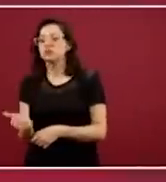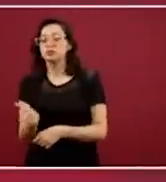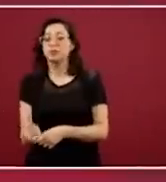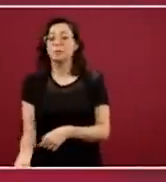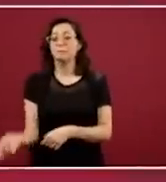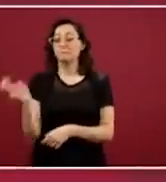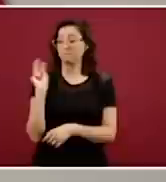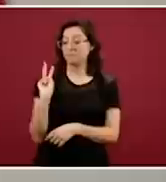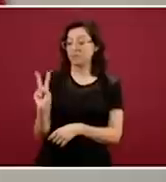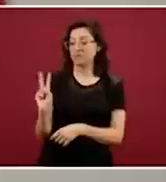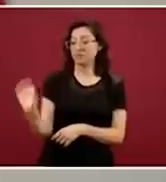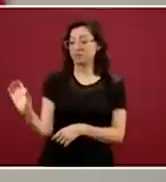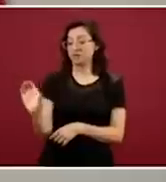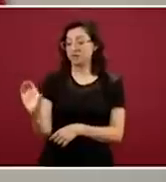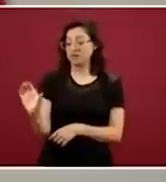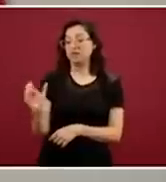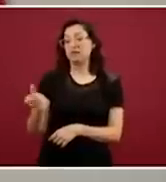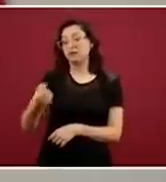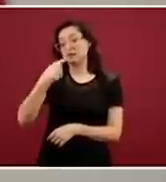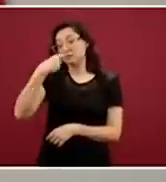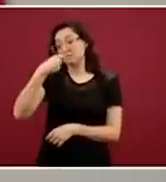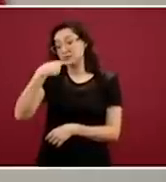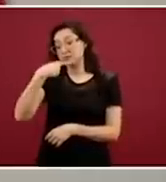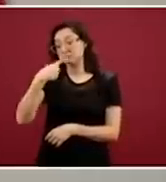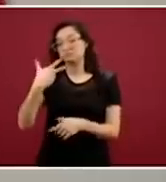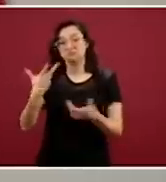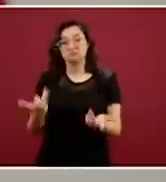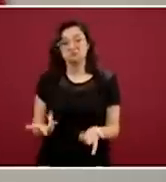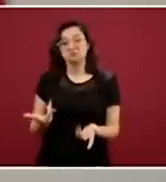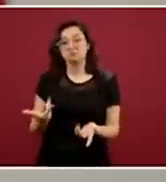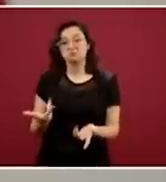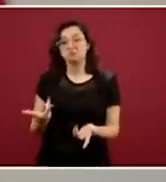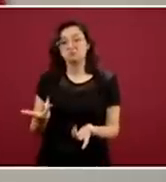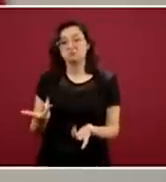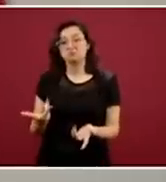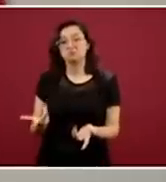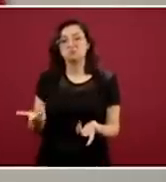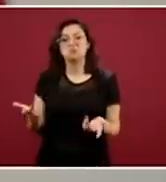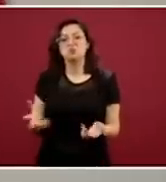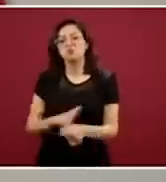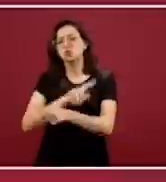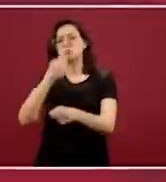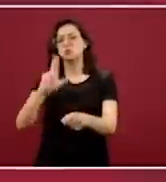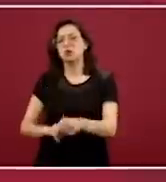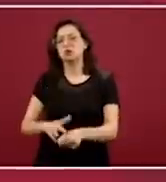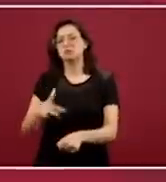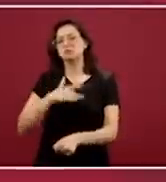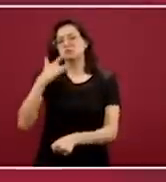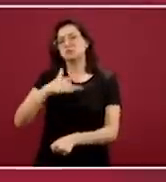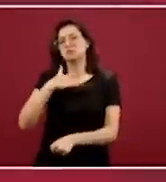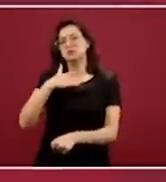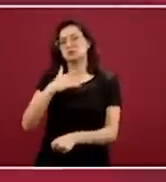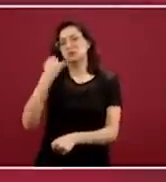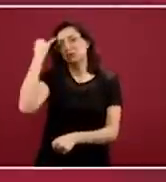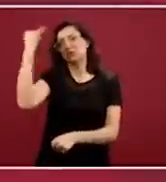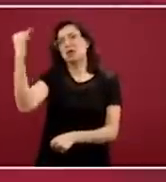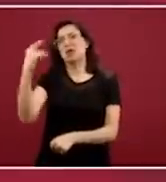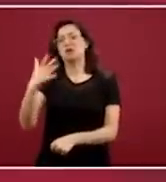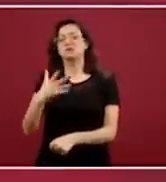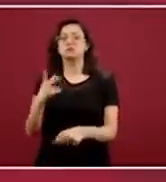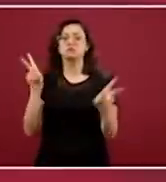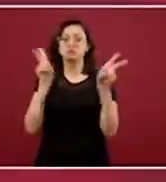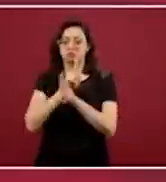C, el ácido ascórbico, es un producto que comúnmente se asocia con la idea de que protege de las